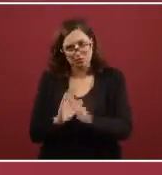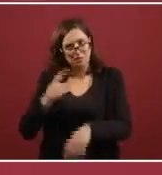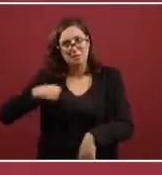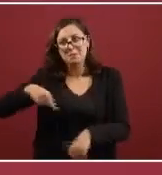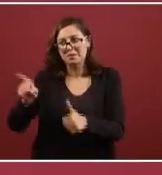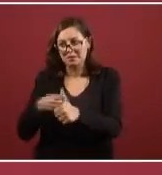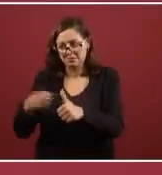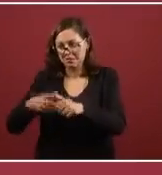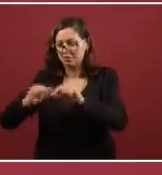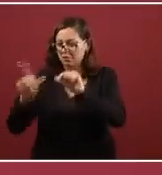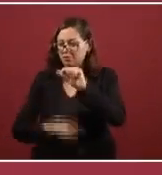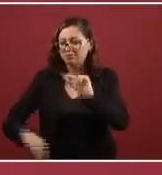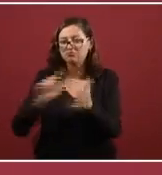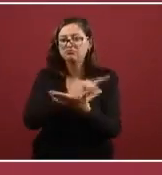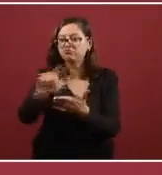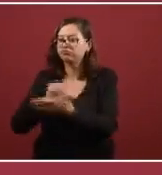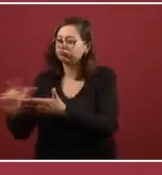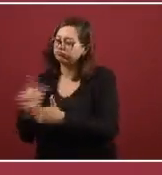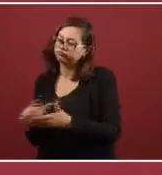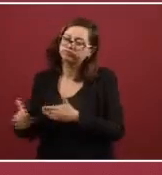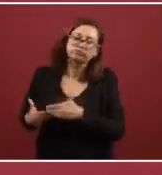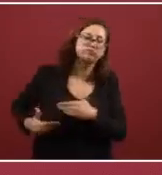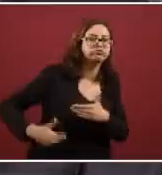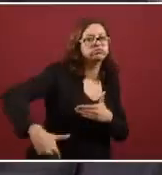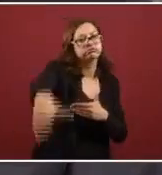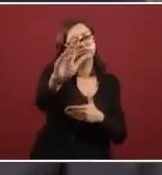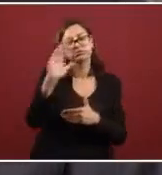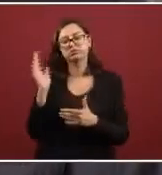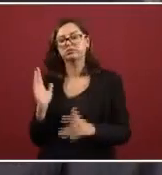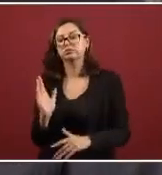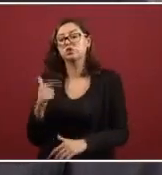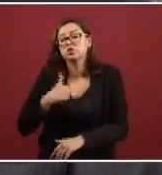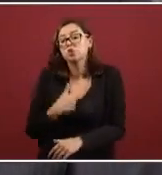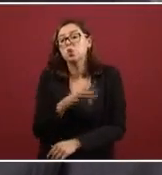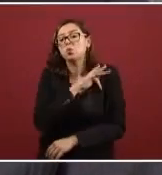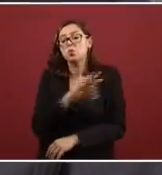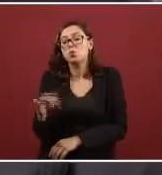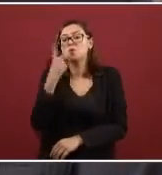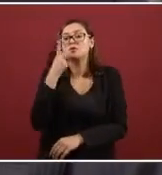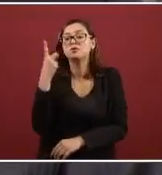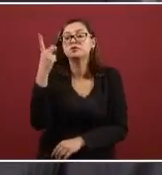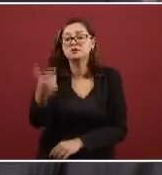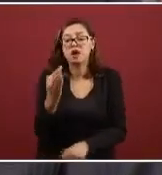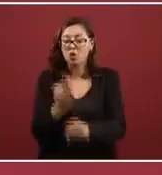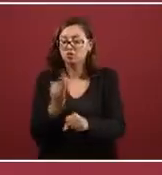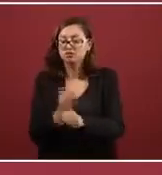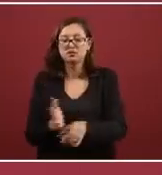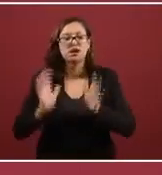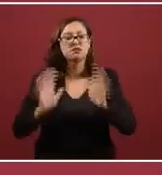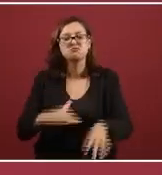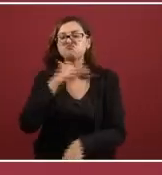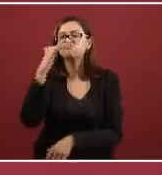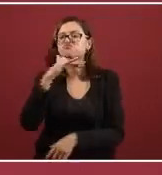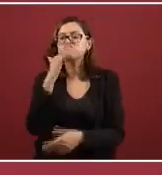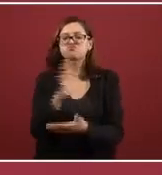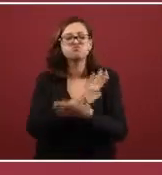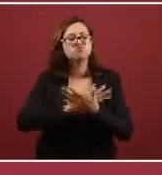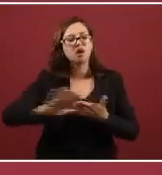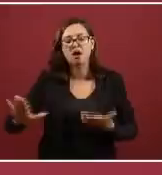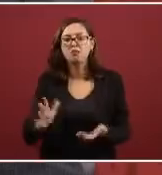haciendo. Yo ya podría hasta decir que no hay corrupción